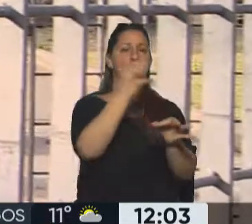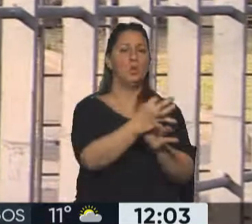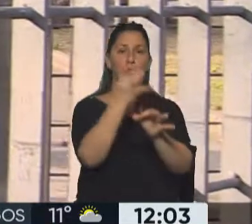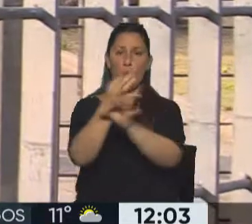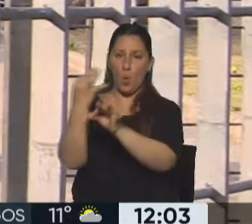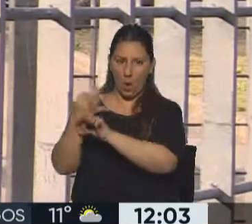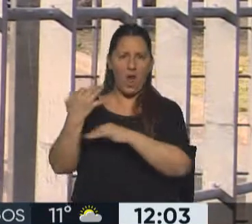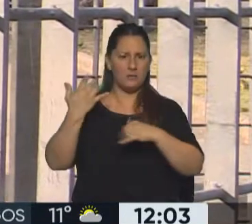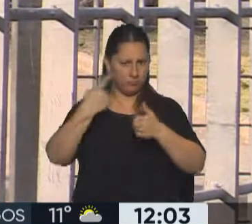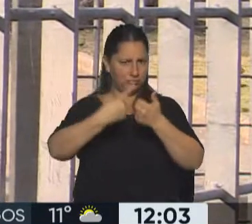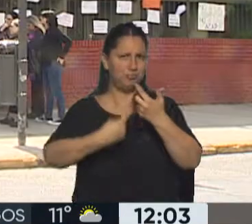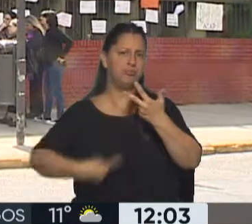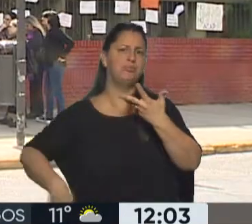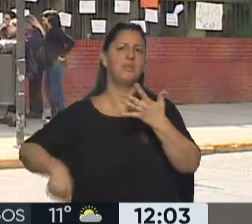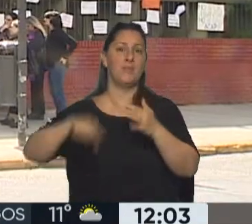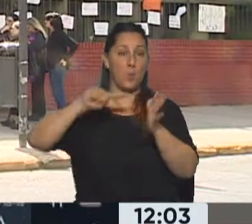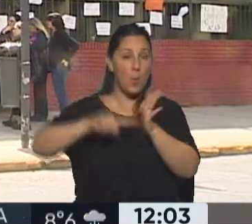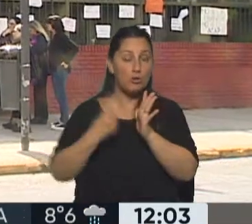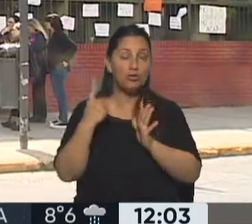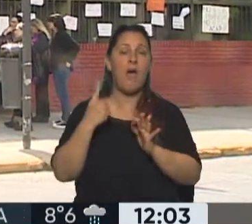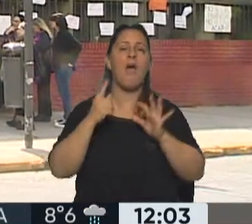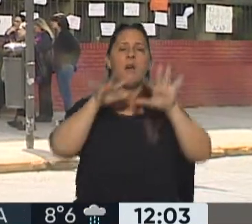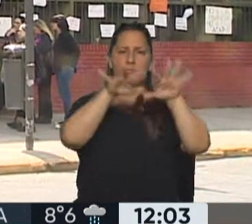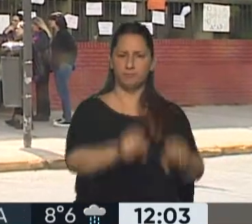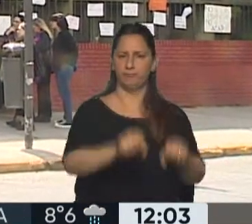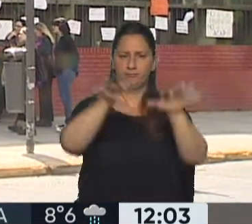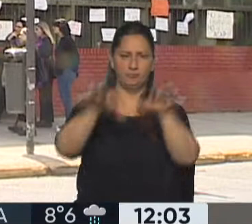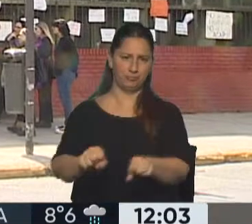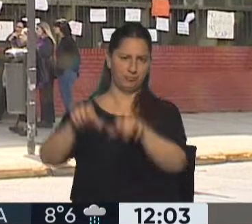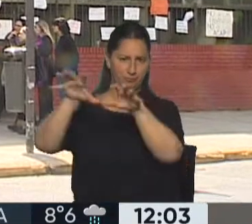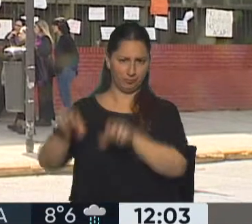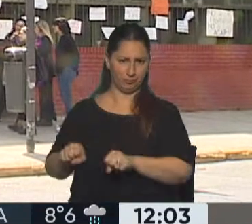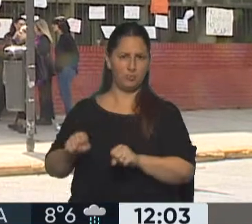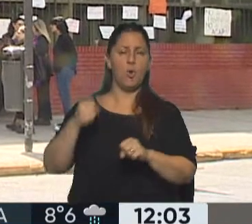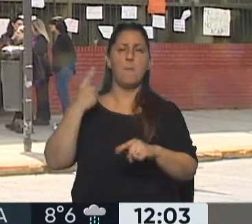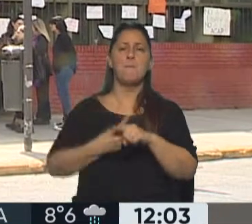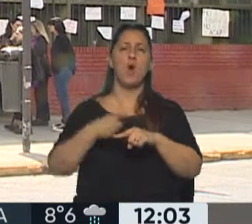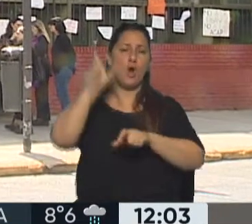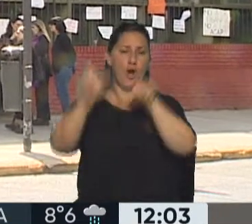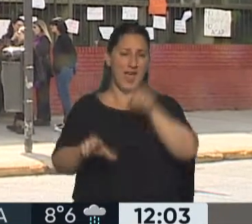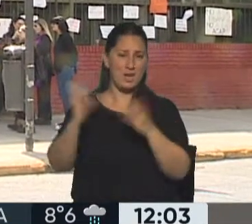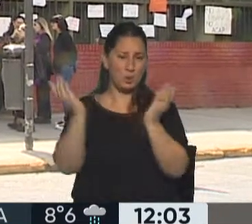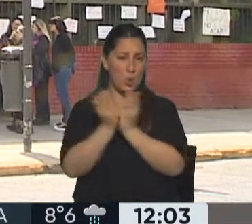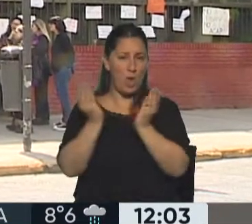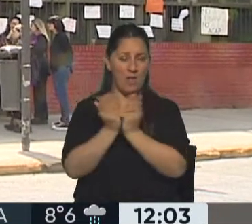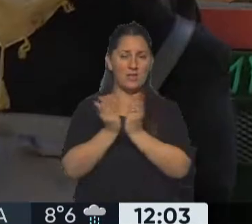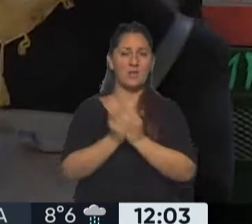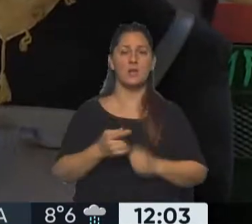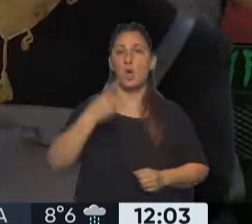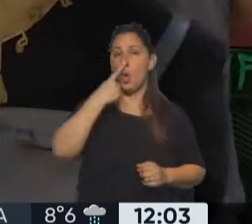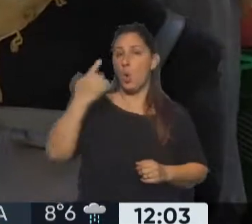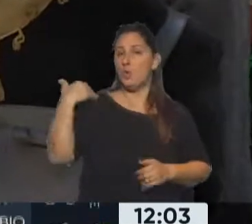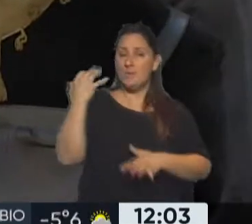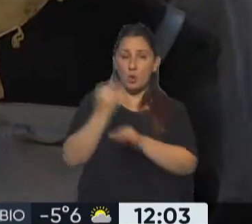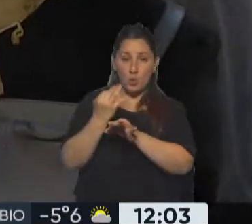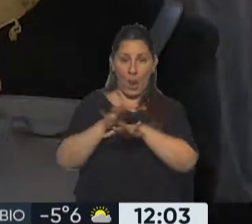los establecimientos educativos de la ciudad de Buenos Aires que se encuentran tomados por los estudiantes. El último